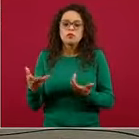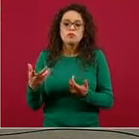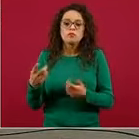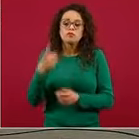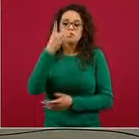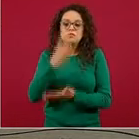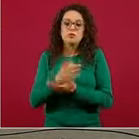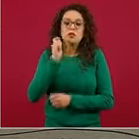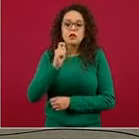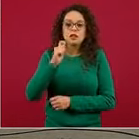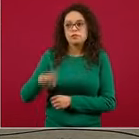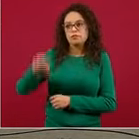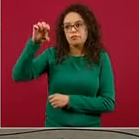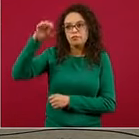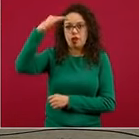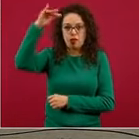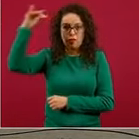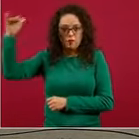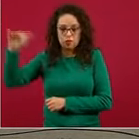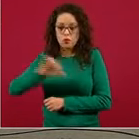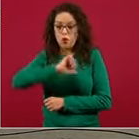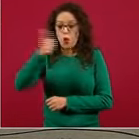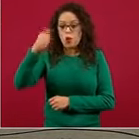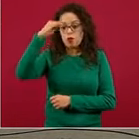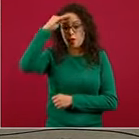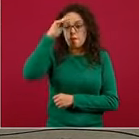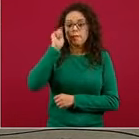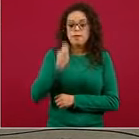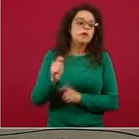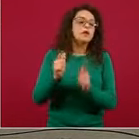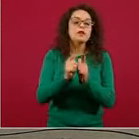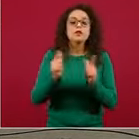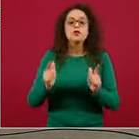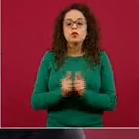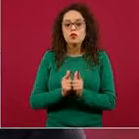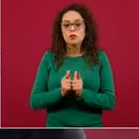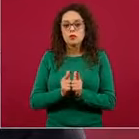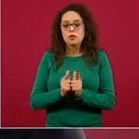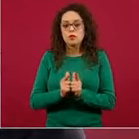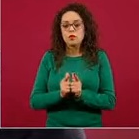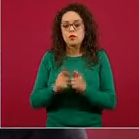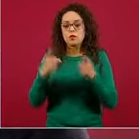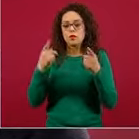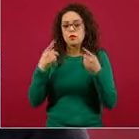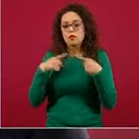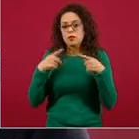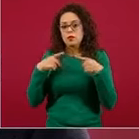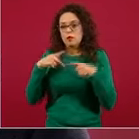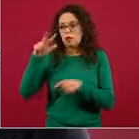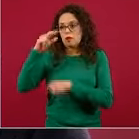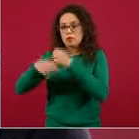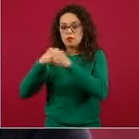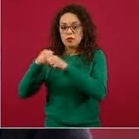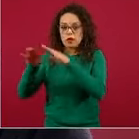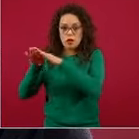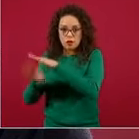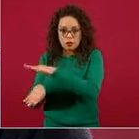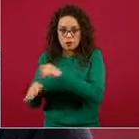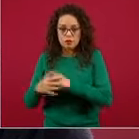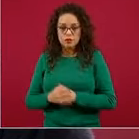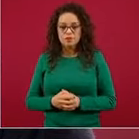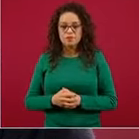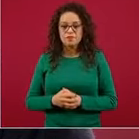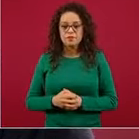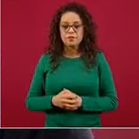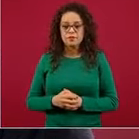adultos, otros incluyen o piensan incluir algunos grupos de menores de edad, o en su momento más adelante